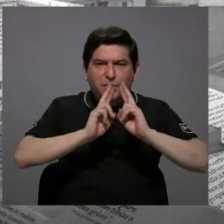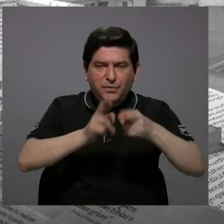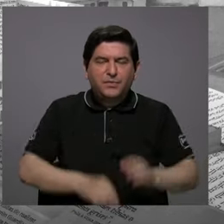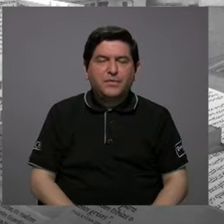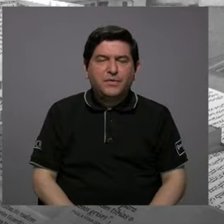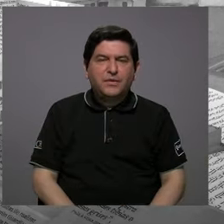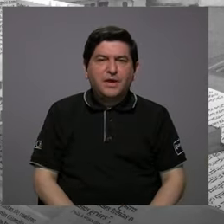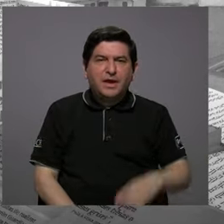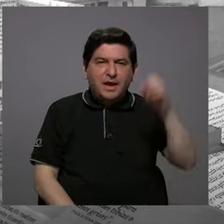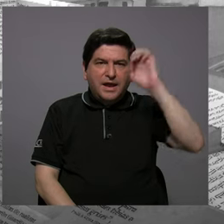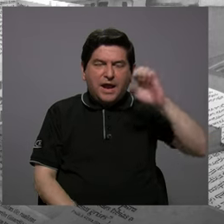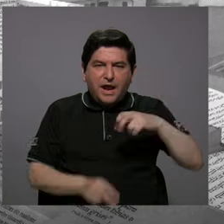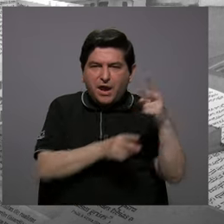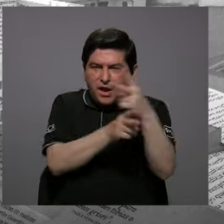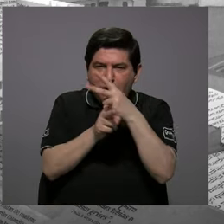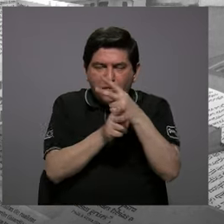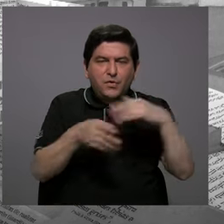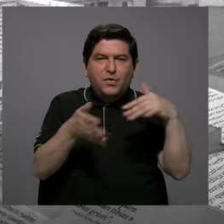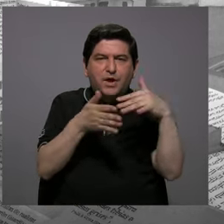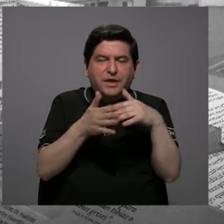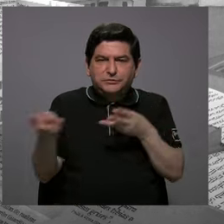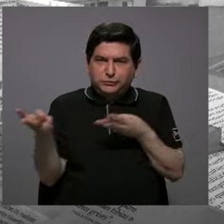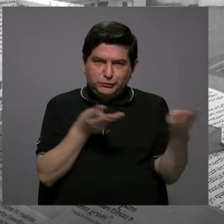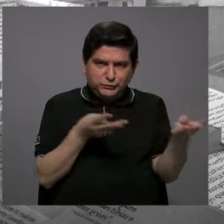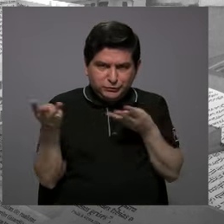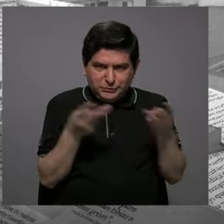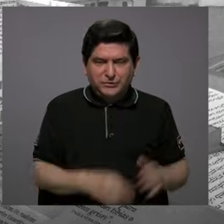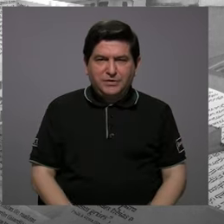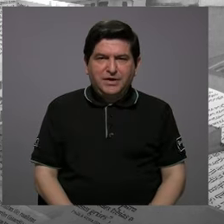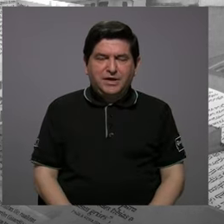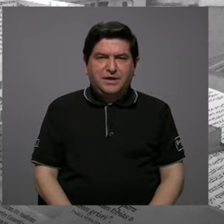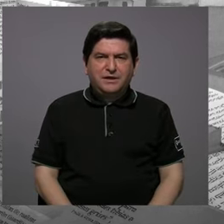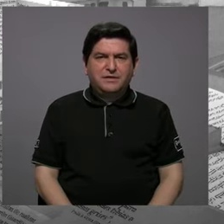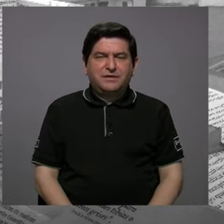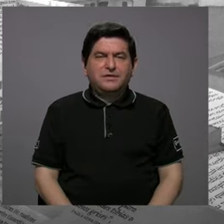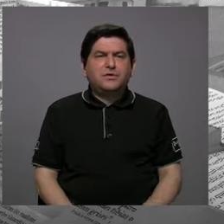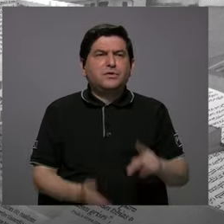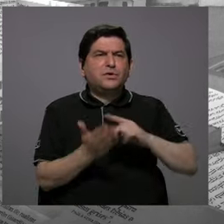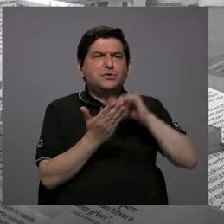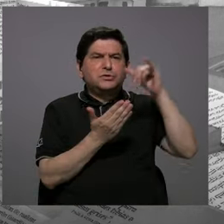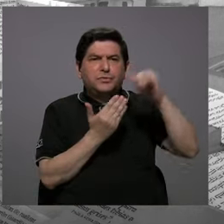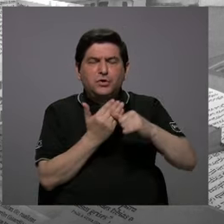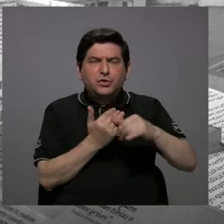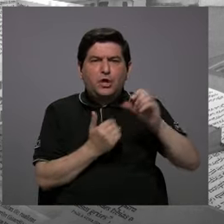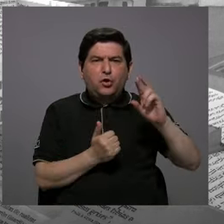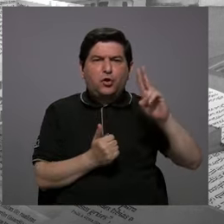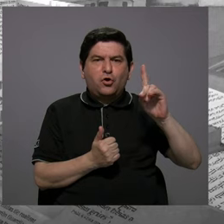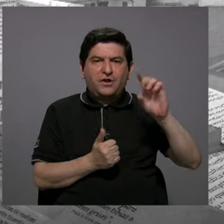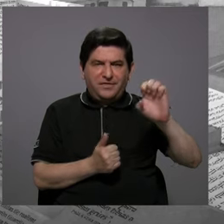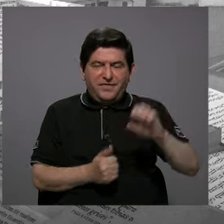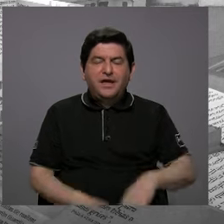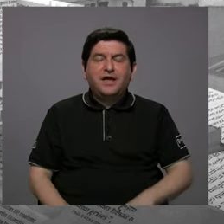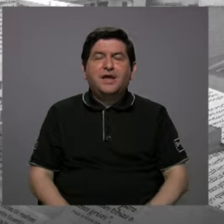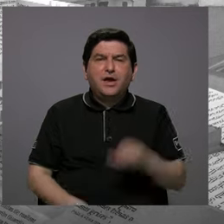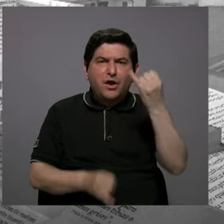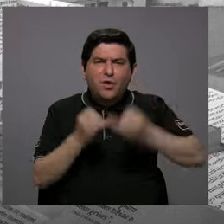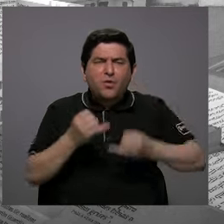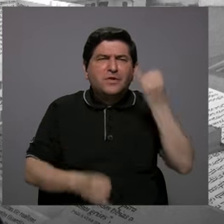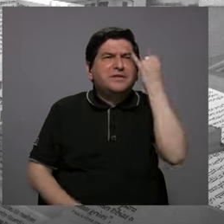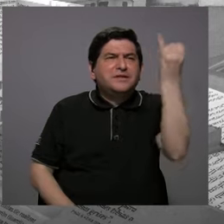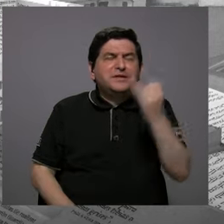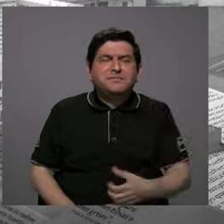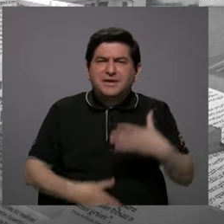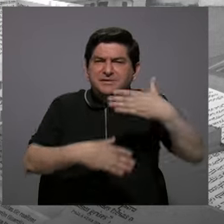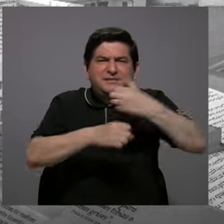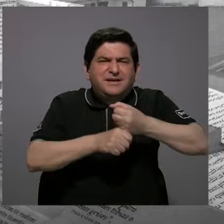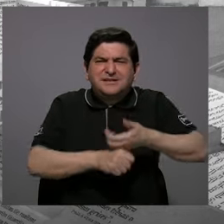euromonitor para estudios de Mercado proyectos cordis para estar informados de las últimas tendencias que se están realizando